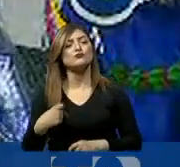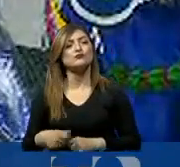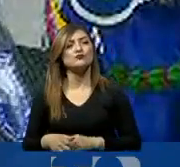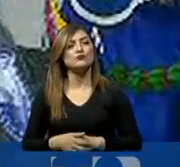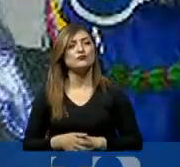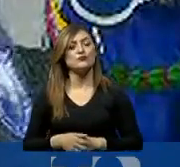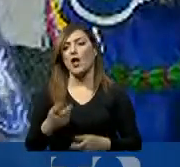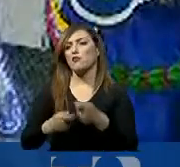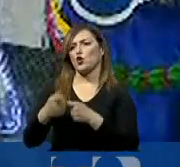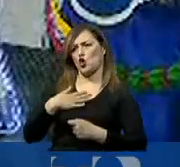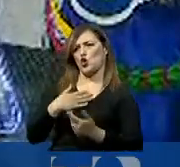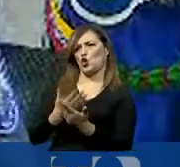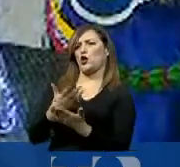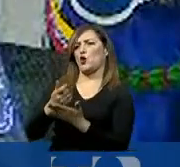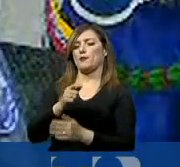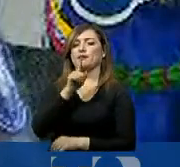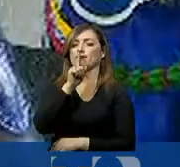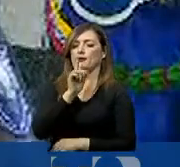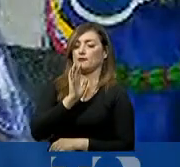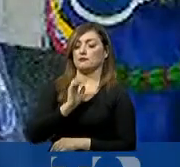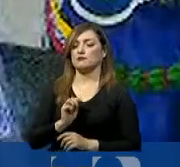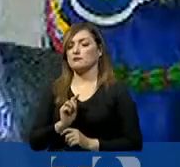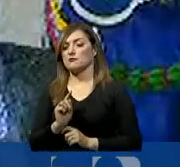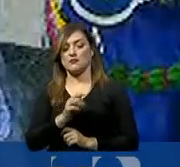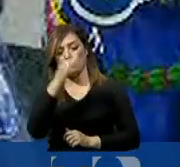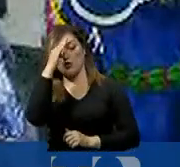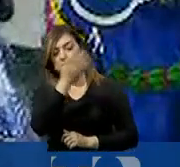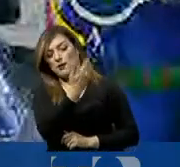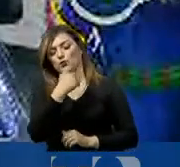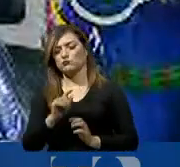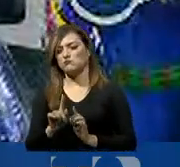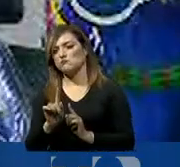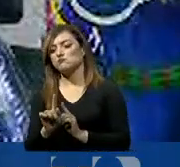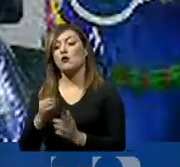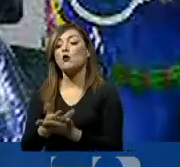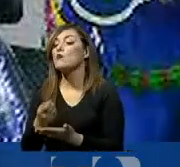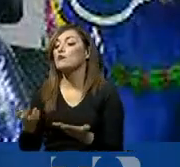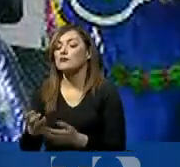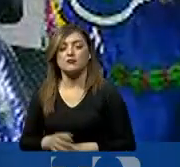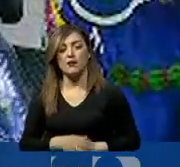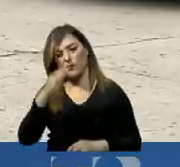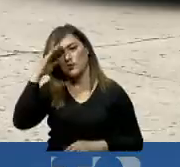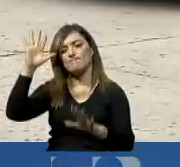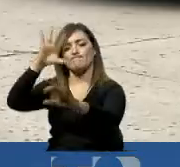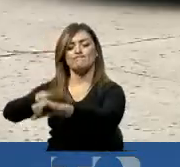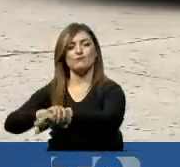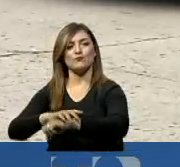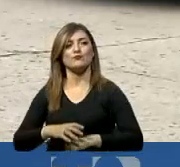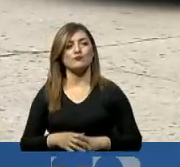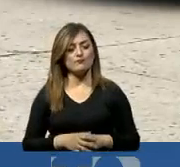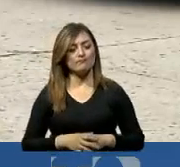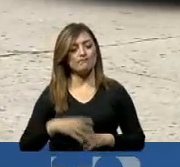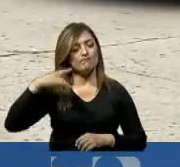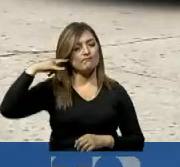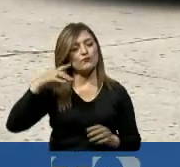de dirigirle hacia algún lado y poder hacer la aprehensión en flagrancia de estas dos personas adultas. Las niñas ya han